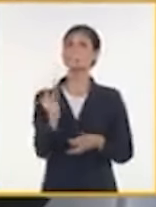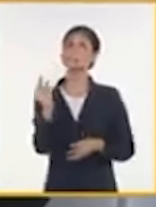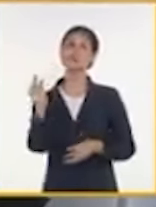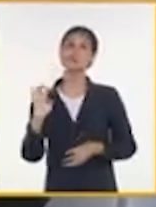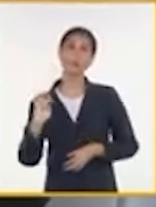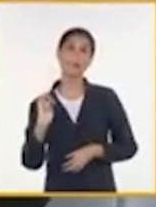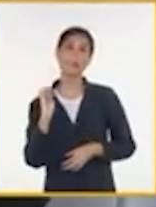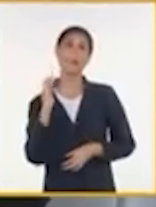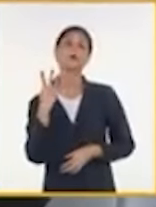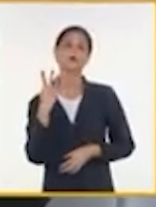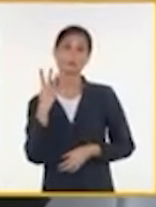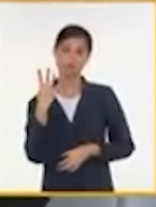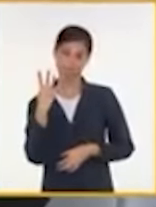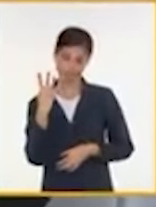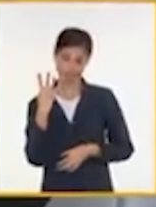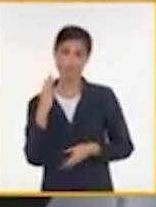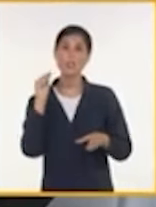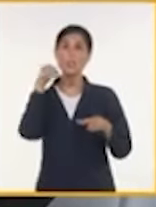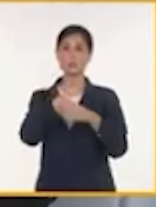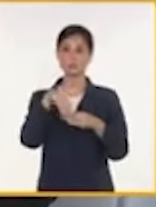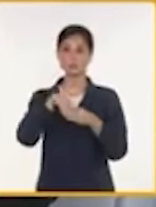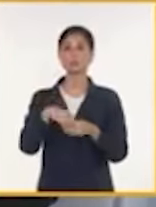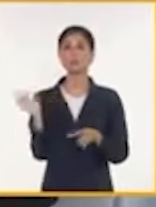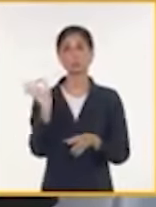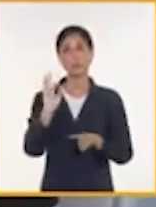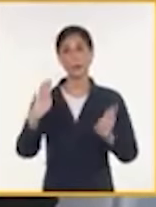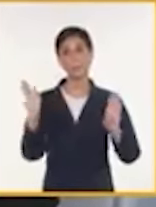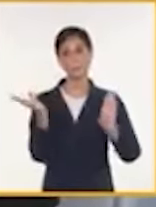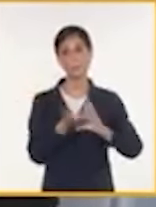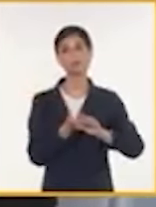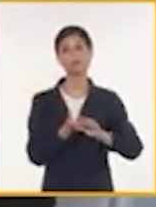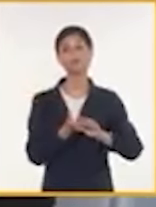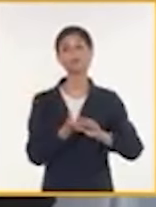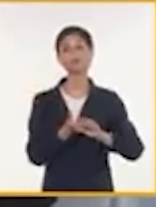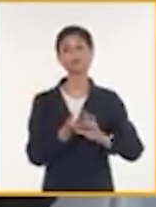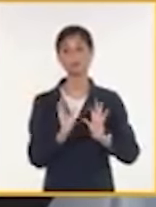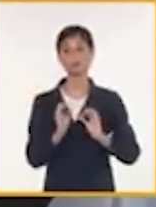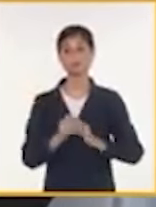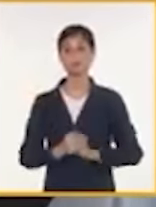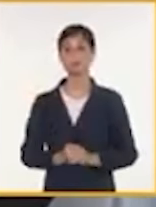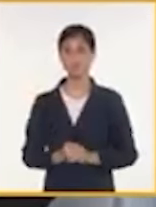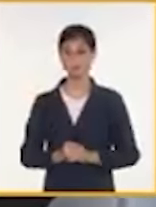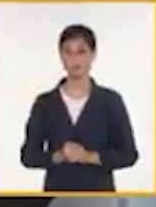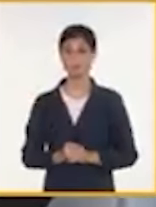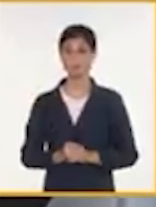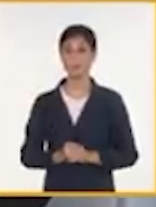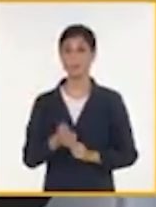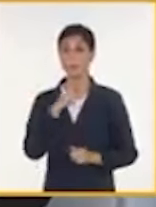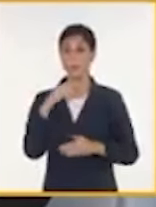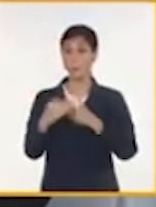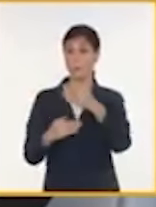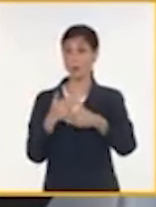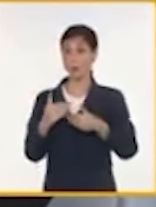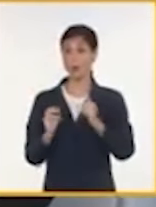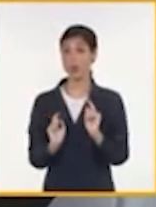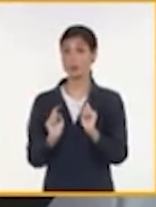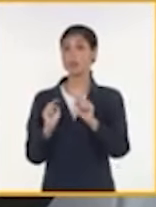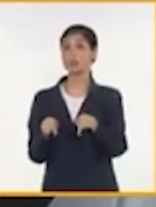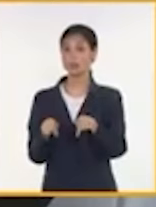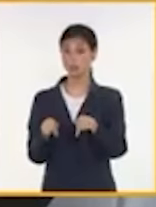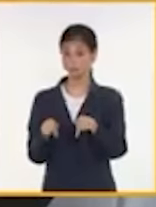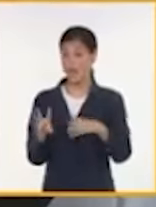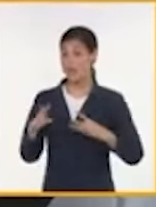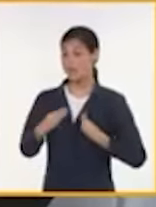también estén en sanción sobre este hecho fueron denunciados a las idades